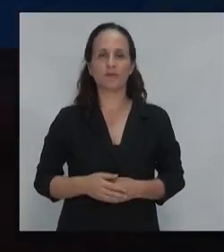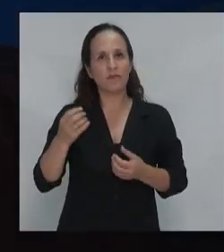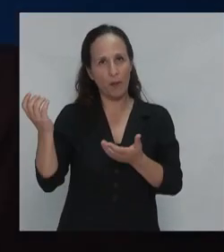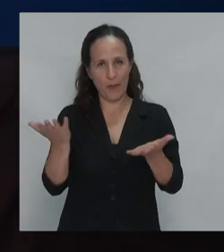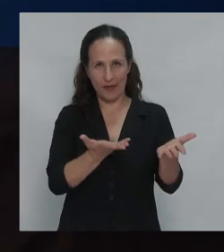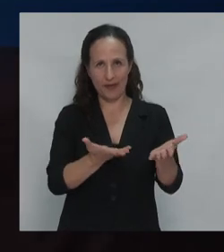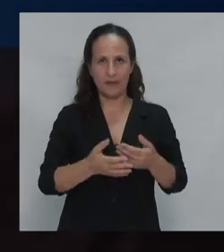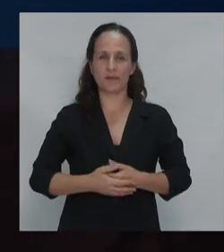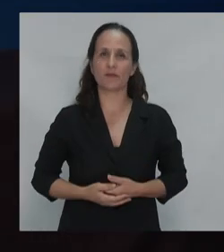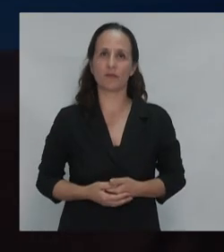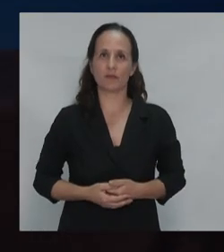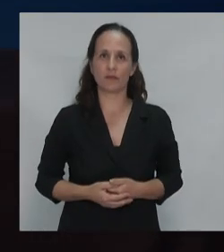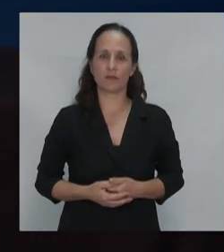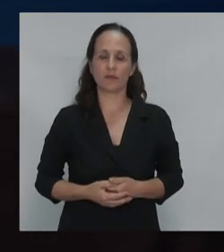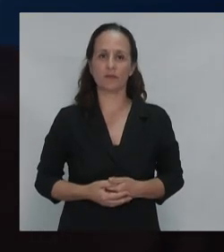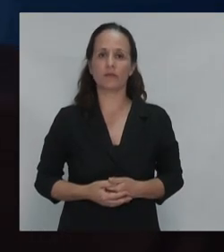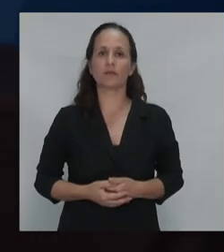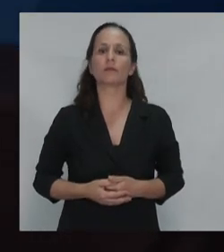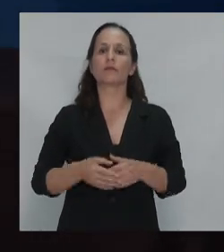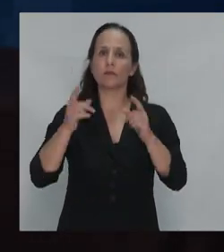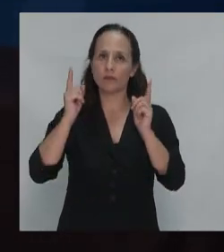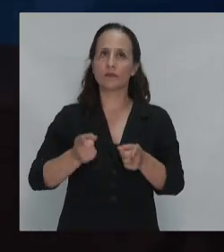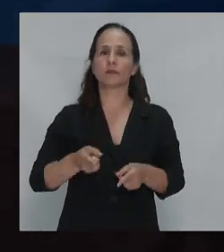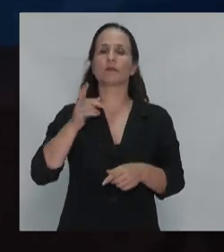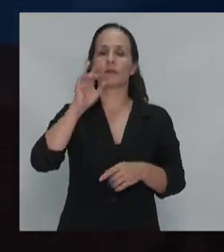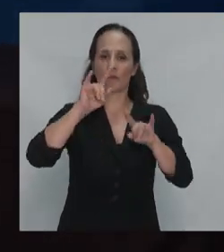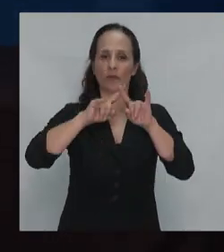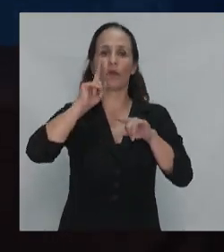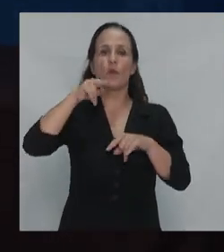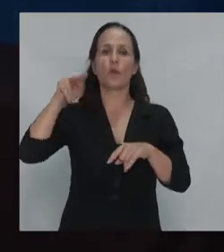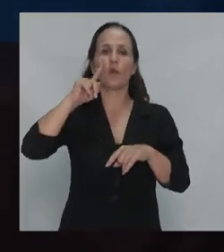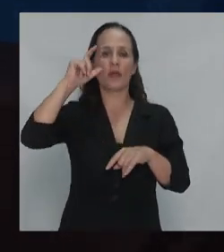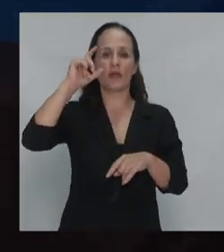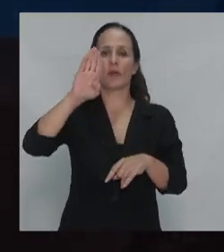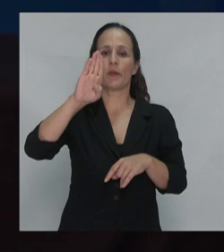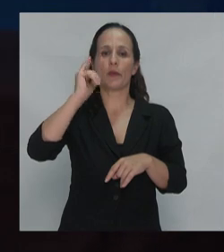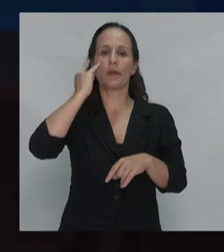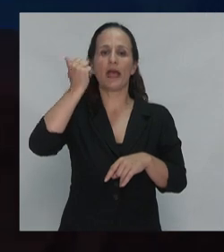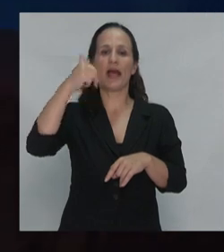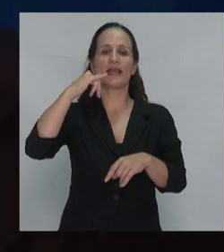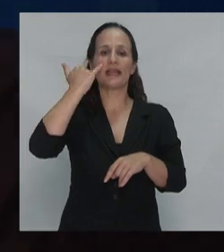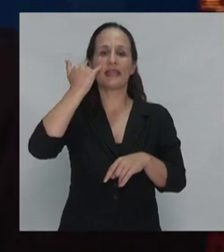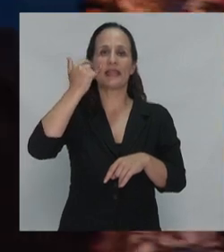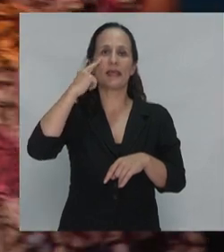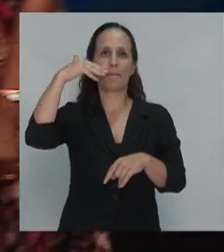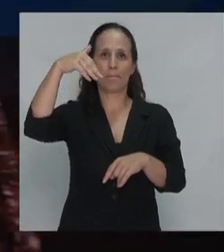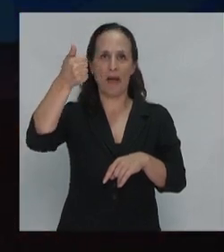Bienvenida. Y también a Winnie Byanyima. Bienvenida,